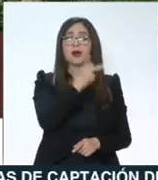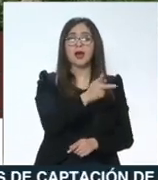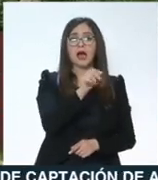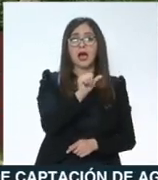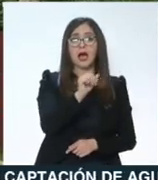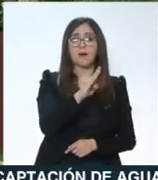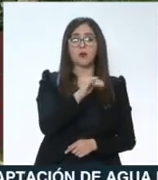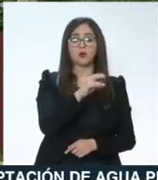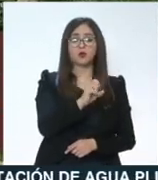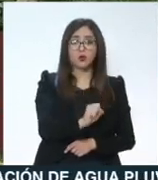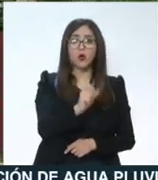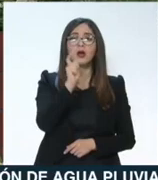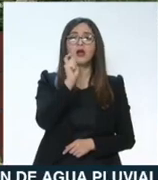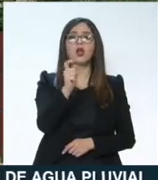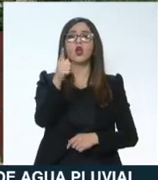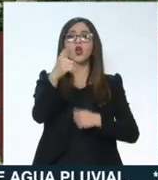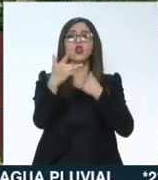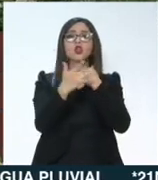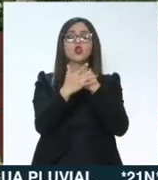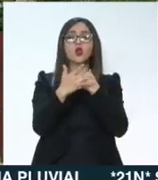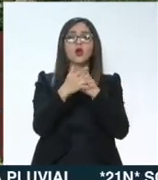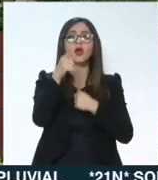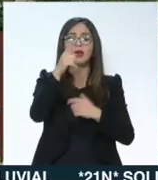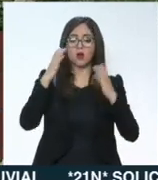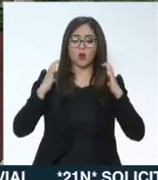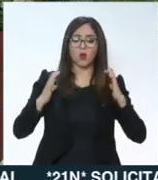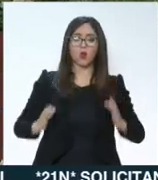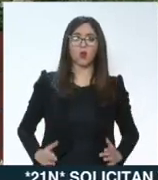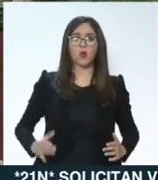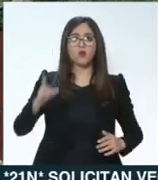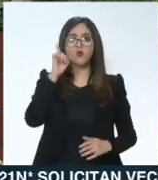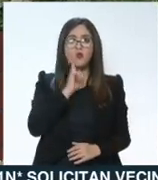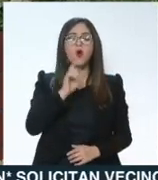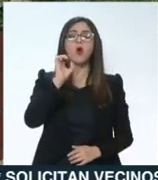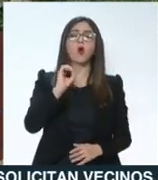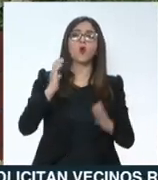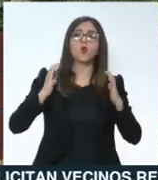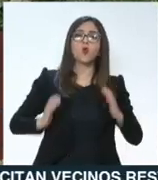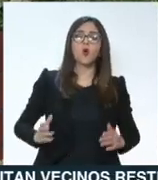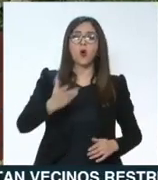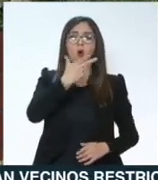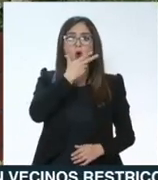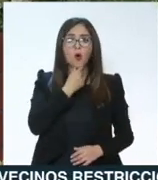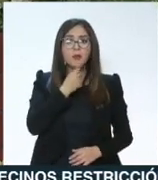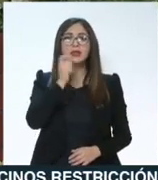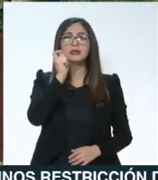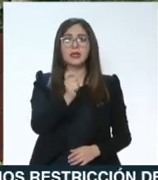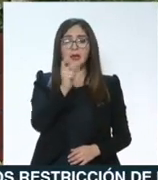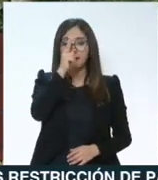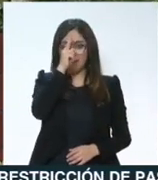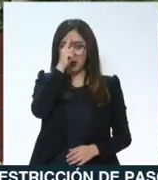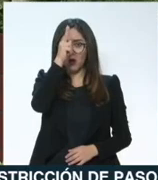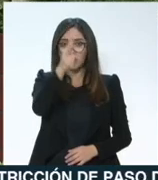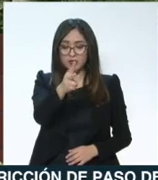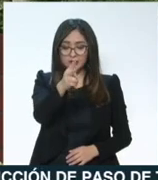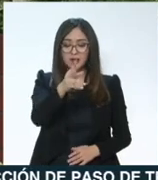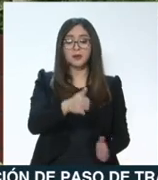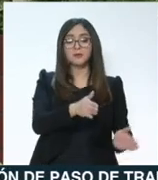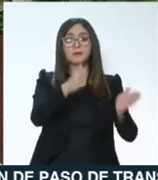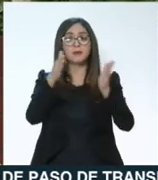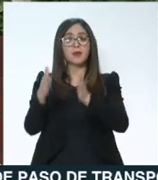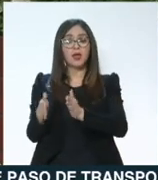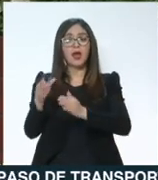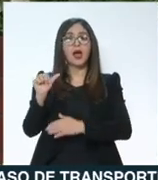tocamientos que se realizan sobre el cuerpo de las mujeres o de los hombres que son víctimas de violencia. El acoso